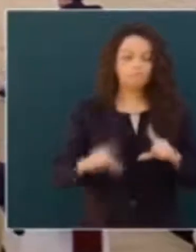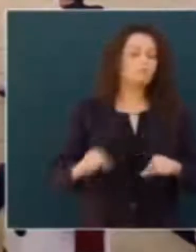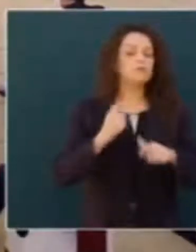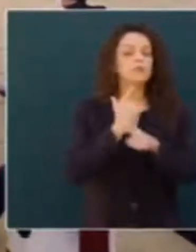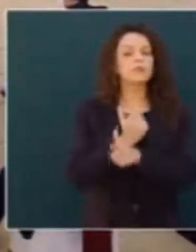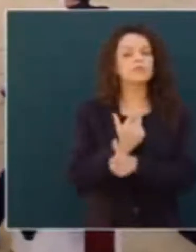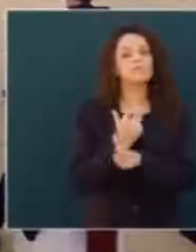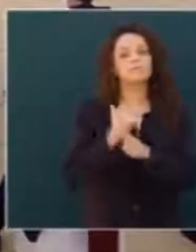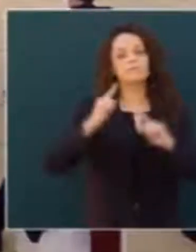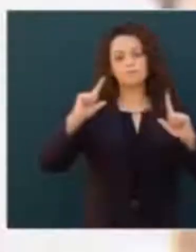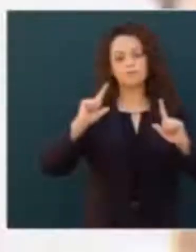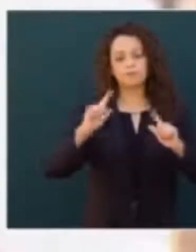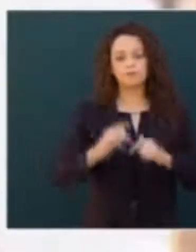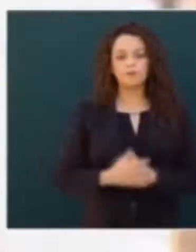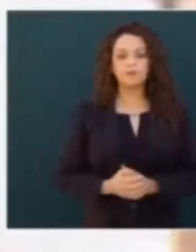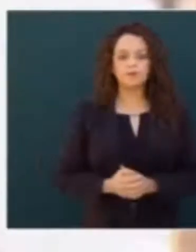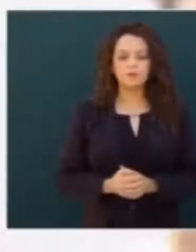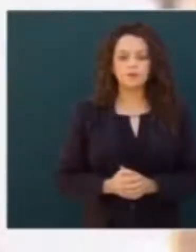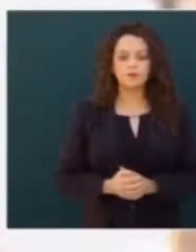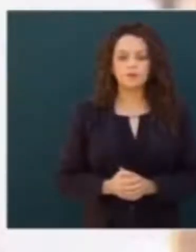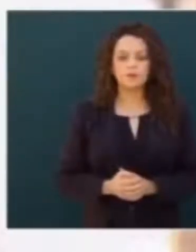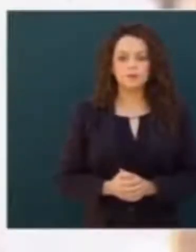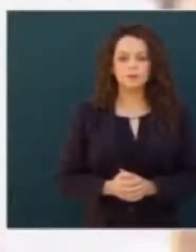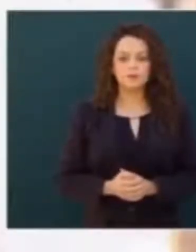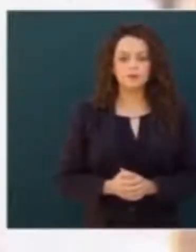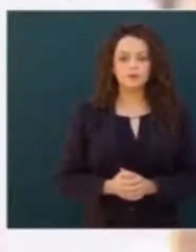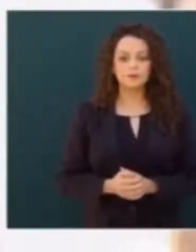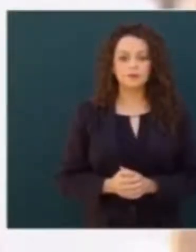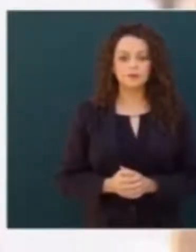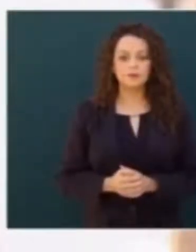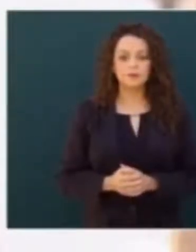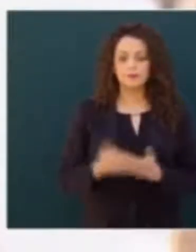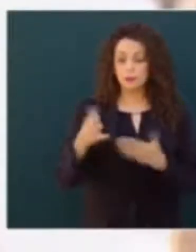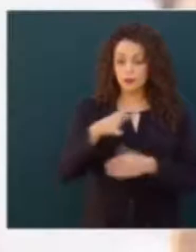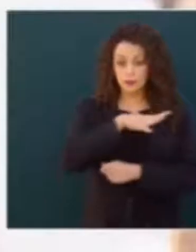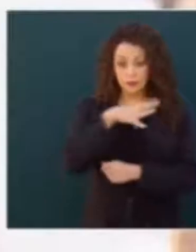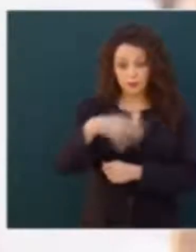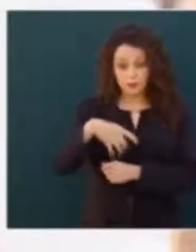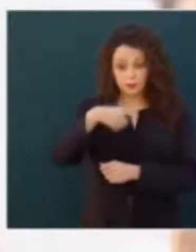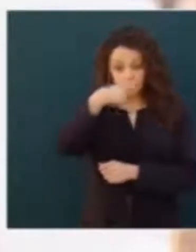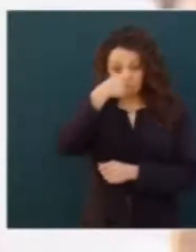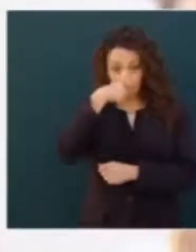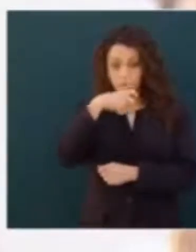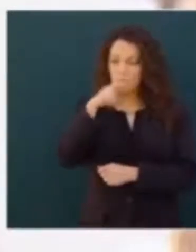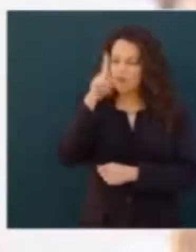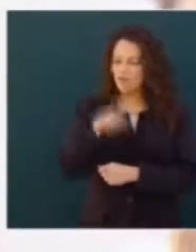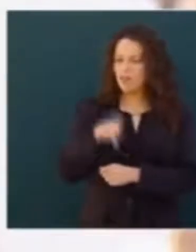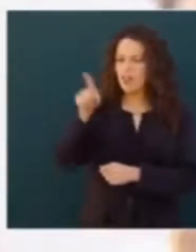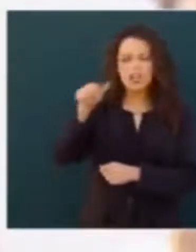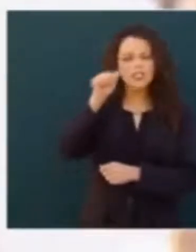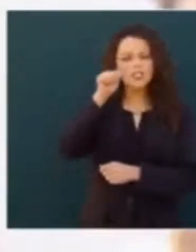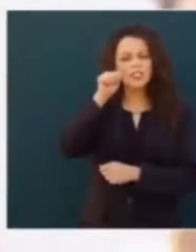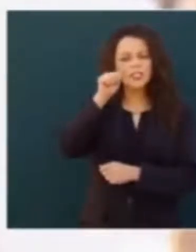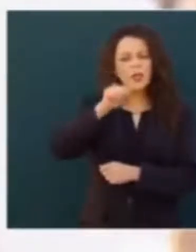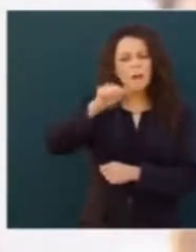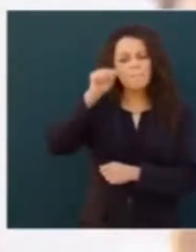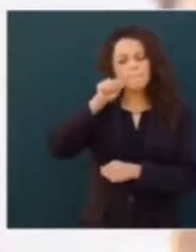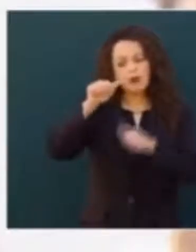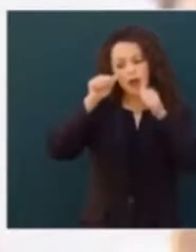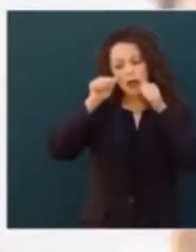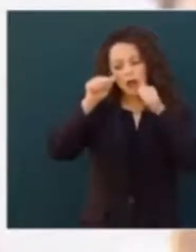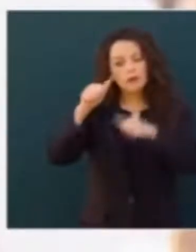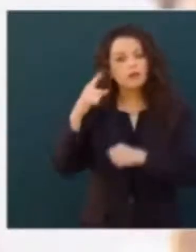demás, el general Cárdenas fue un mandatario que escuchaba a la ciudadanía,